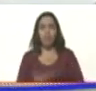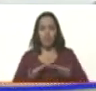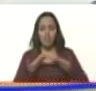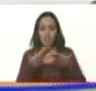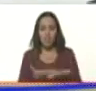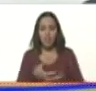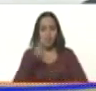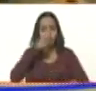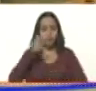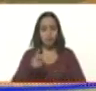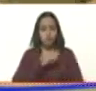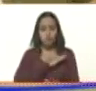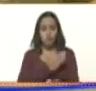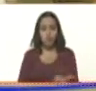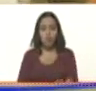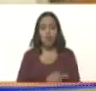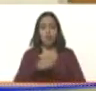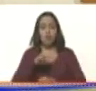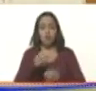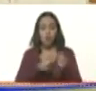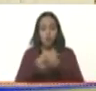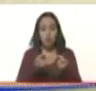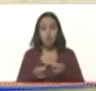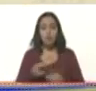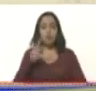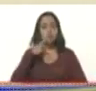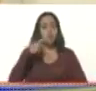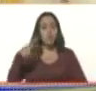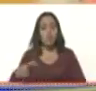poder económico, el poder político, el poder militar,